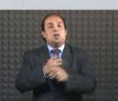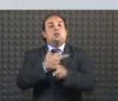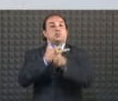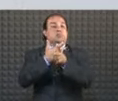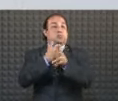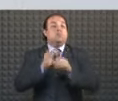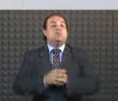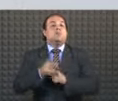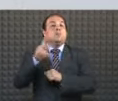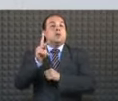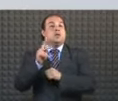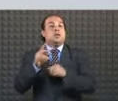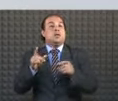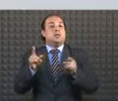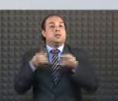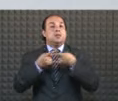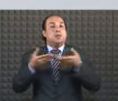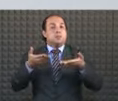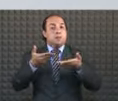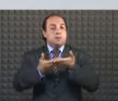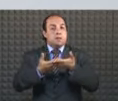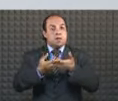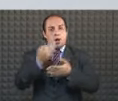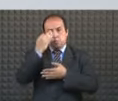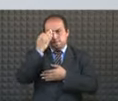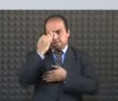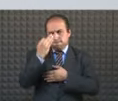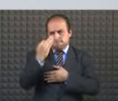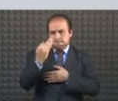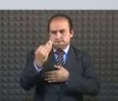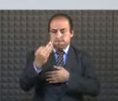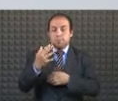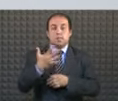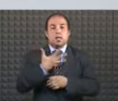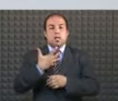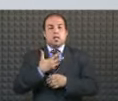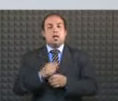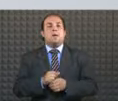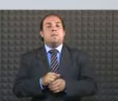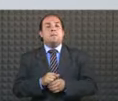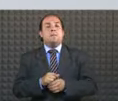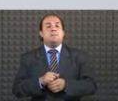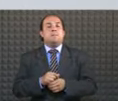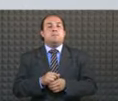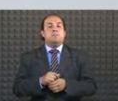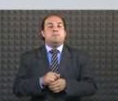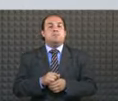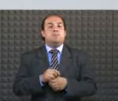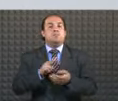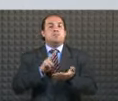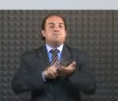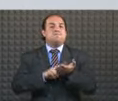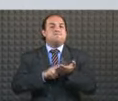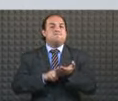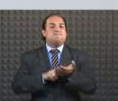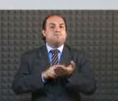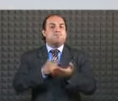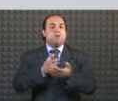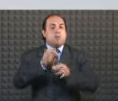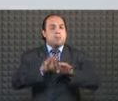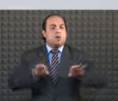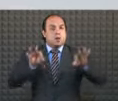distancia, pero el cierre presencial durante demasiado tiempo, y esto ha tenido costos muy importantes que también ahí se presentaron en